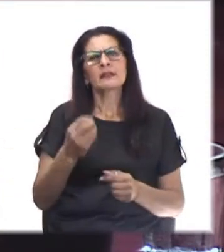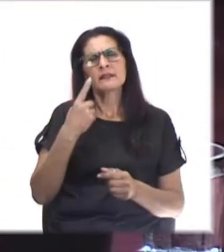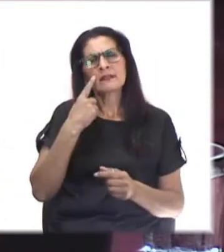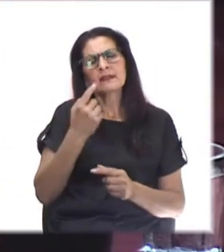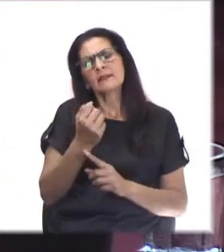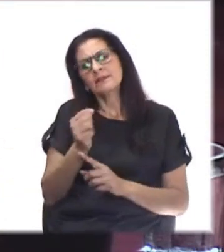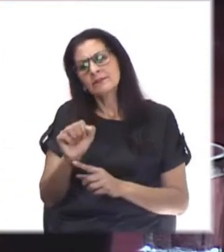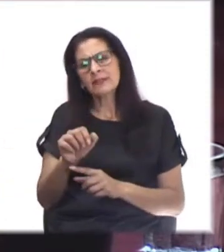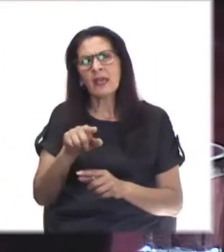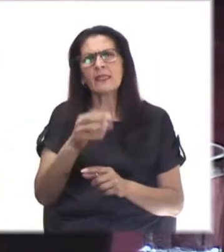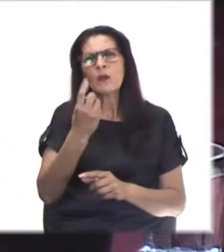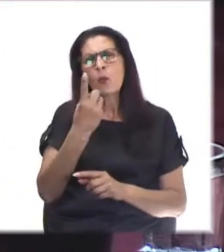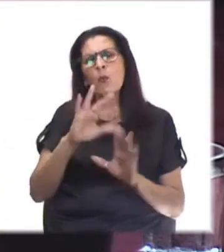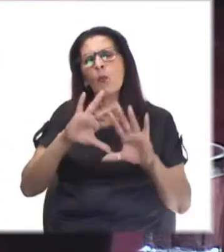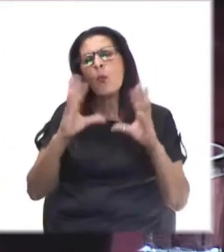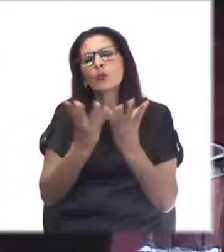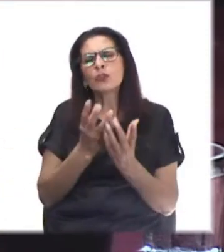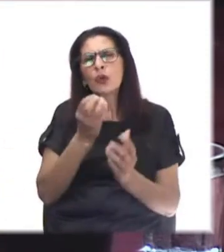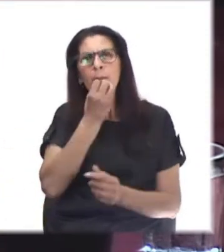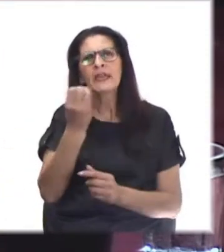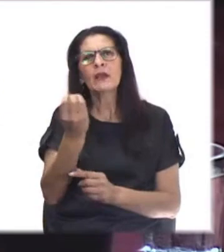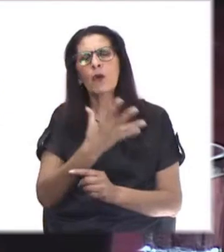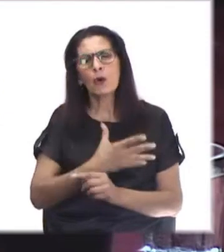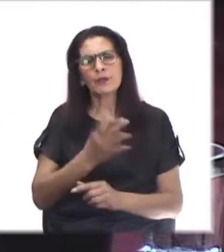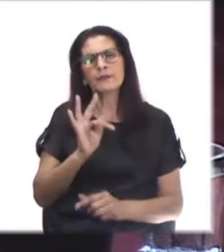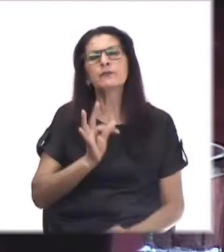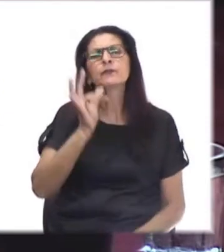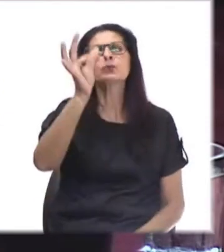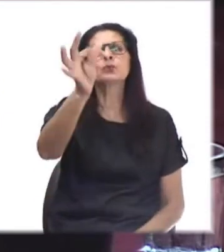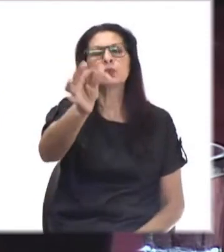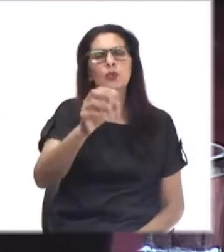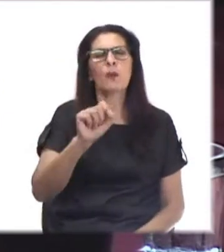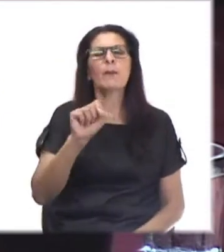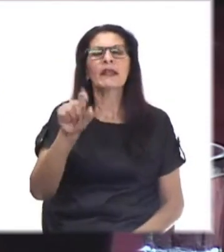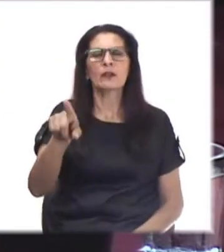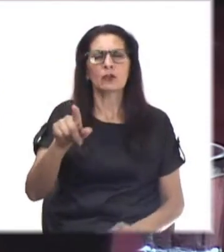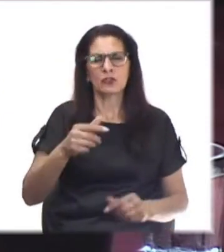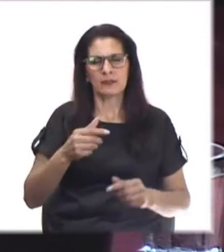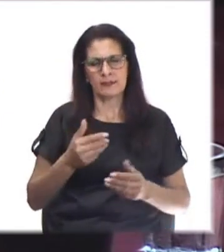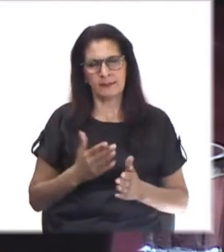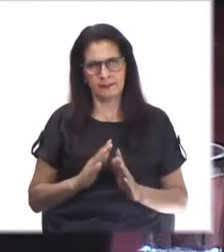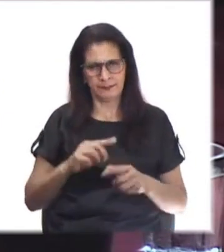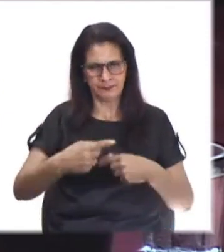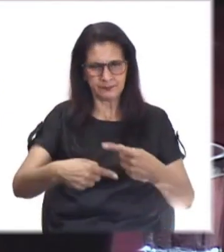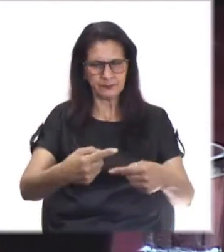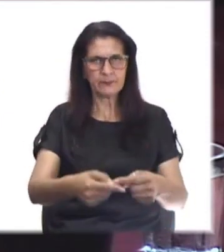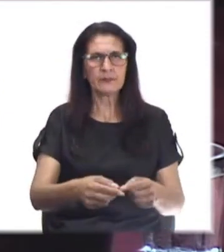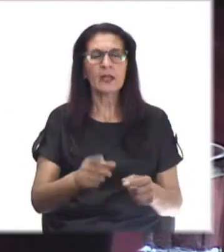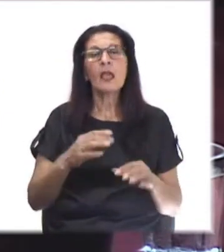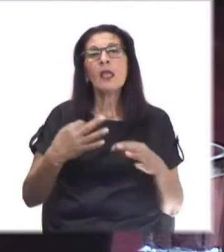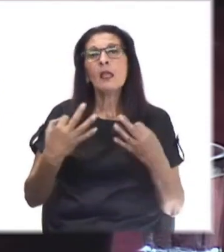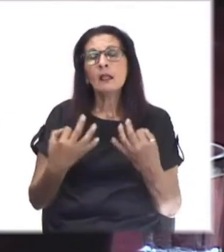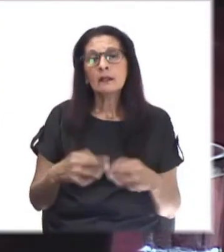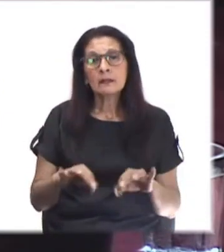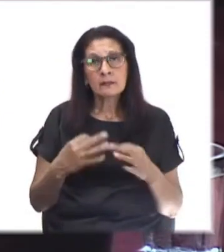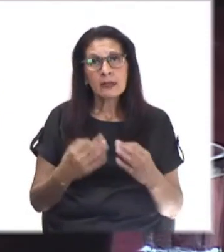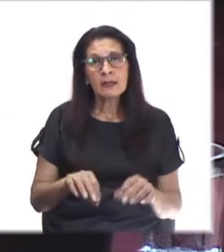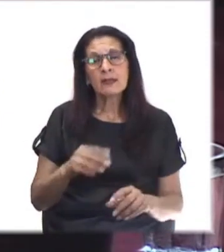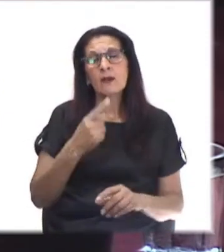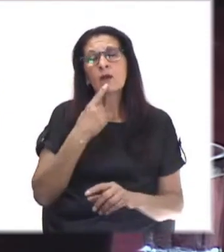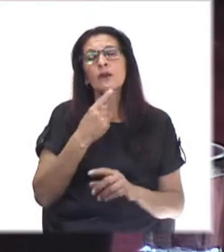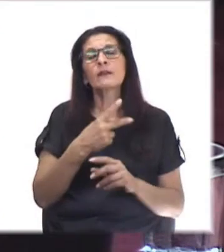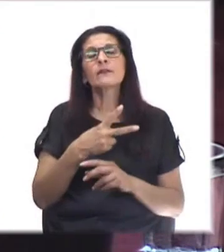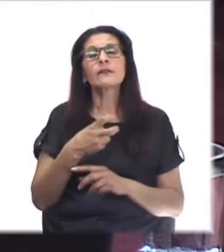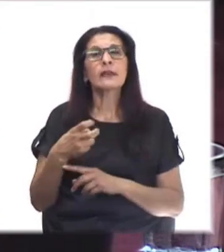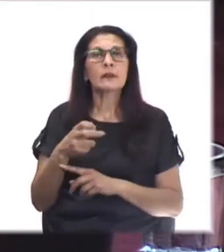un mundo mejor y un mejor futuro para sus descendientes. Seguramente las lealtades con el verbo del trabajo,